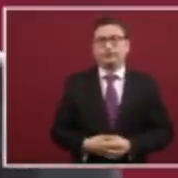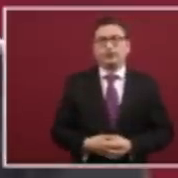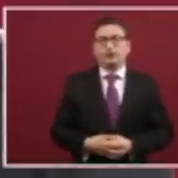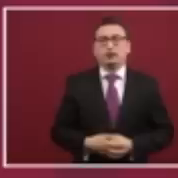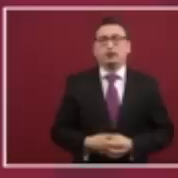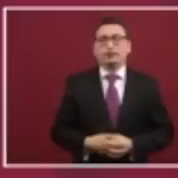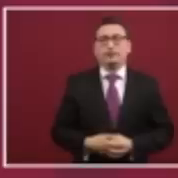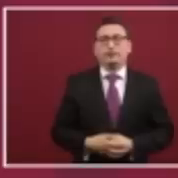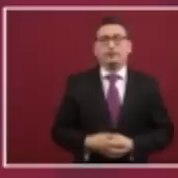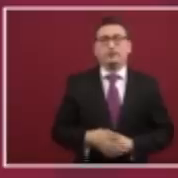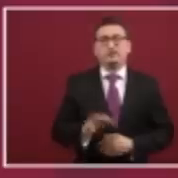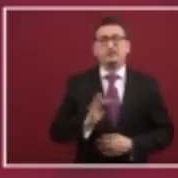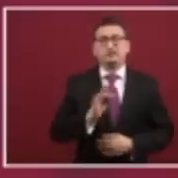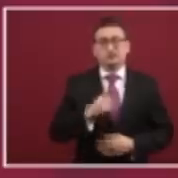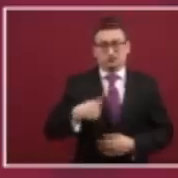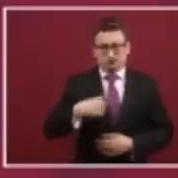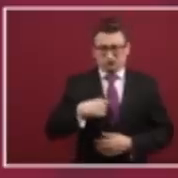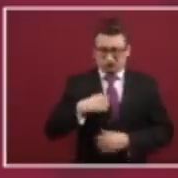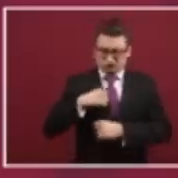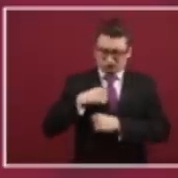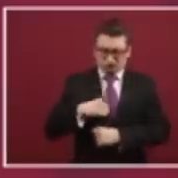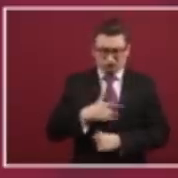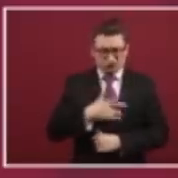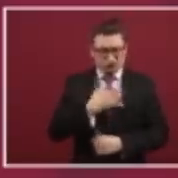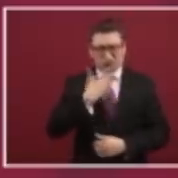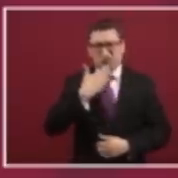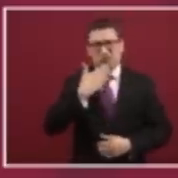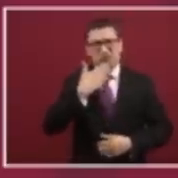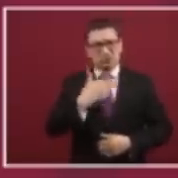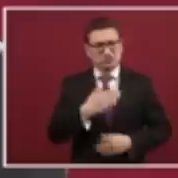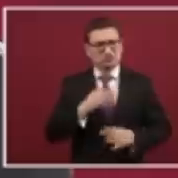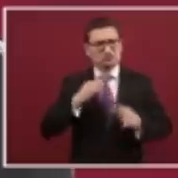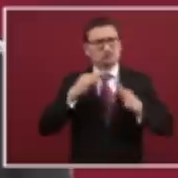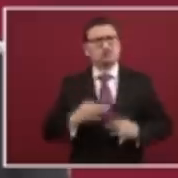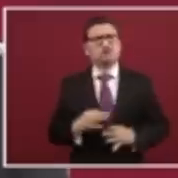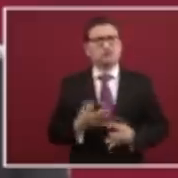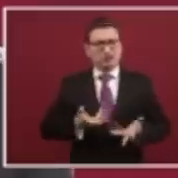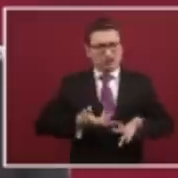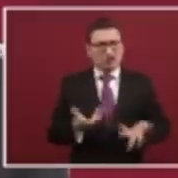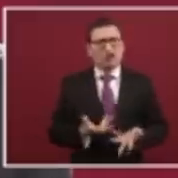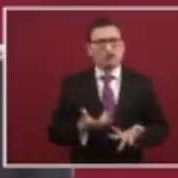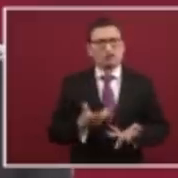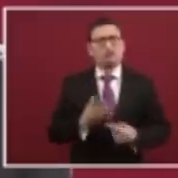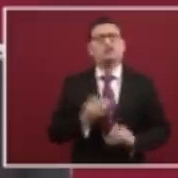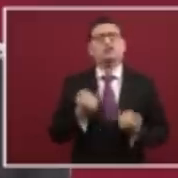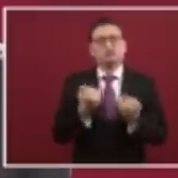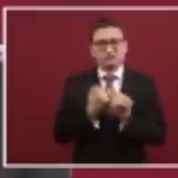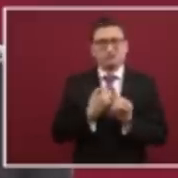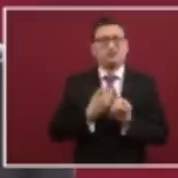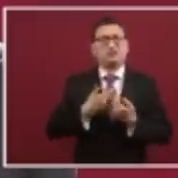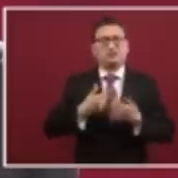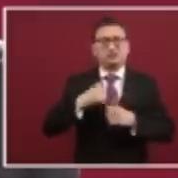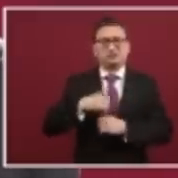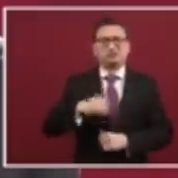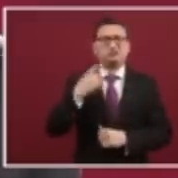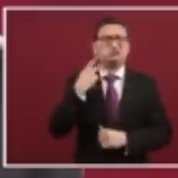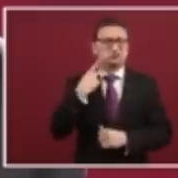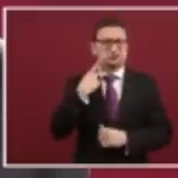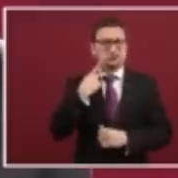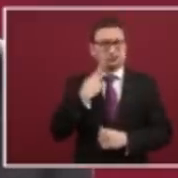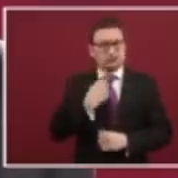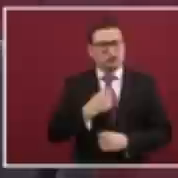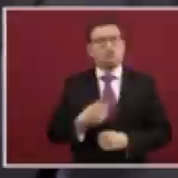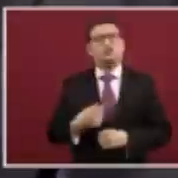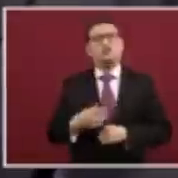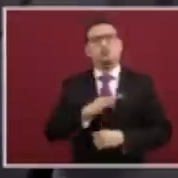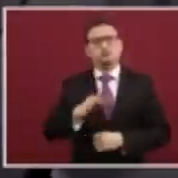tiene uno autoridad moral, va uno a tener autoridad política y va uno a resistir y